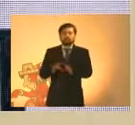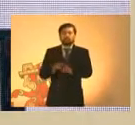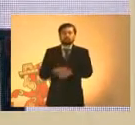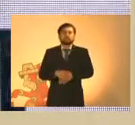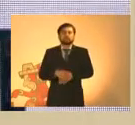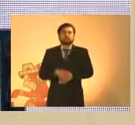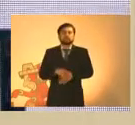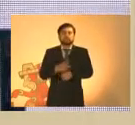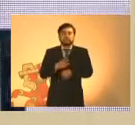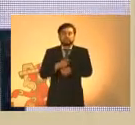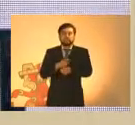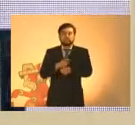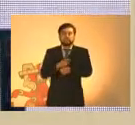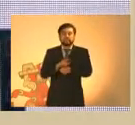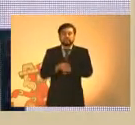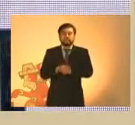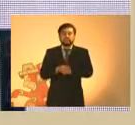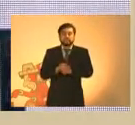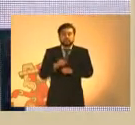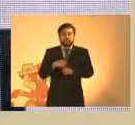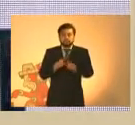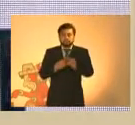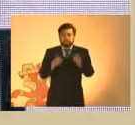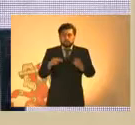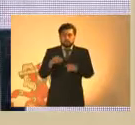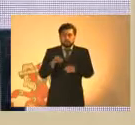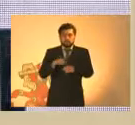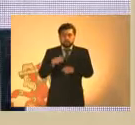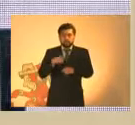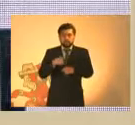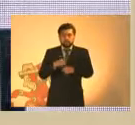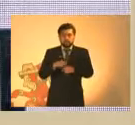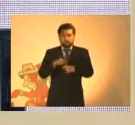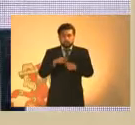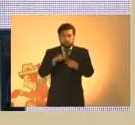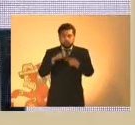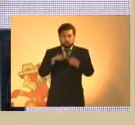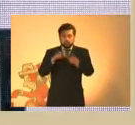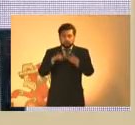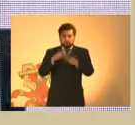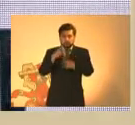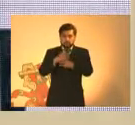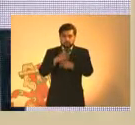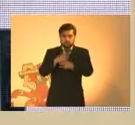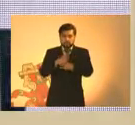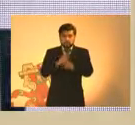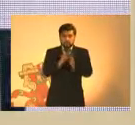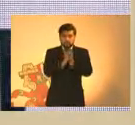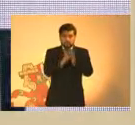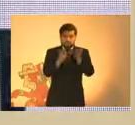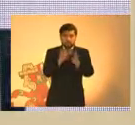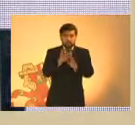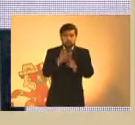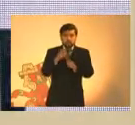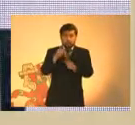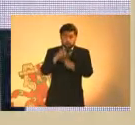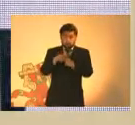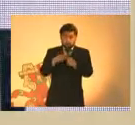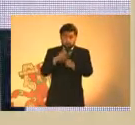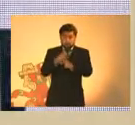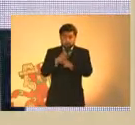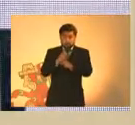la tercera novela y con aquello cierra la trilogía creo que soy el único que lo ha hecho unas falsas modestias